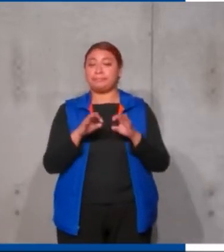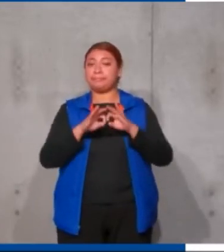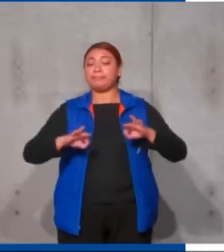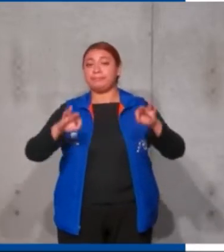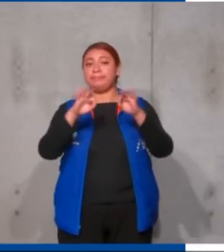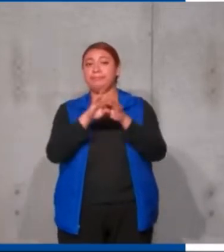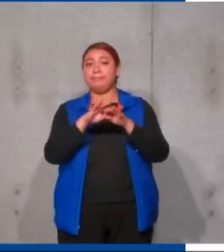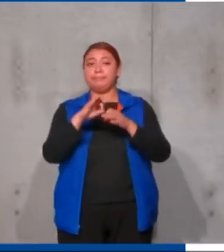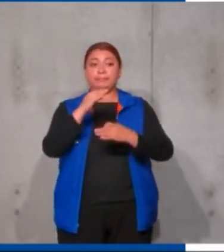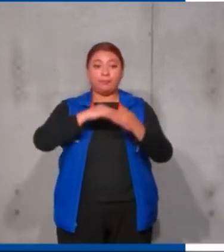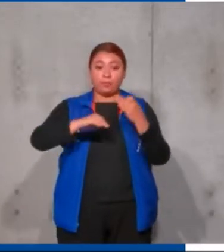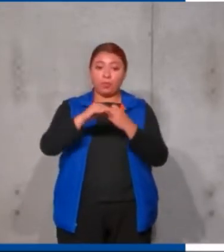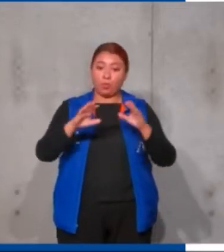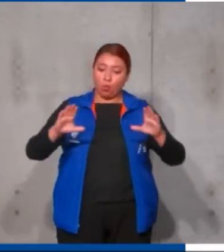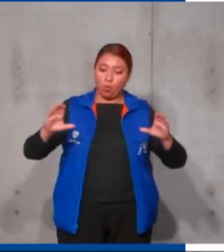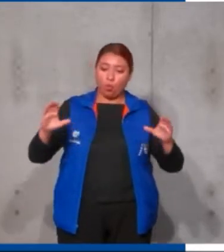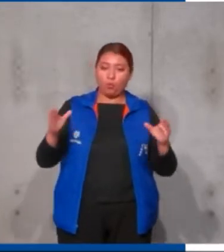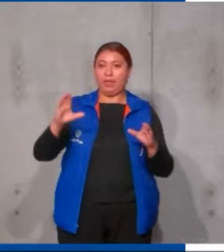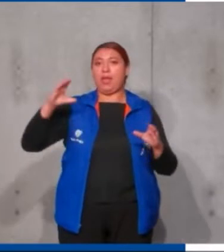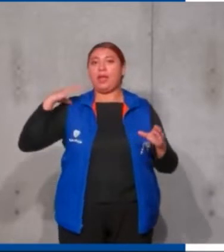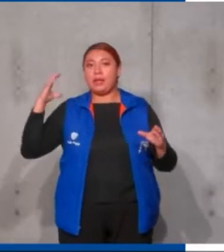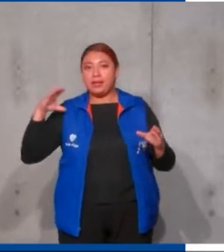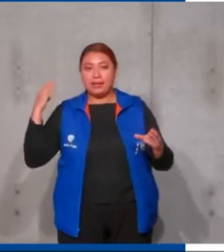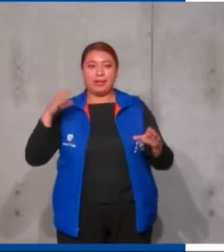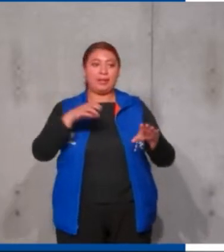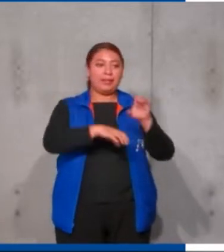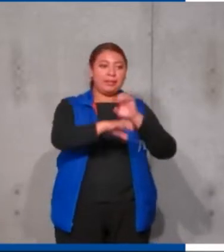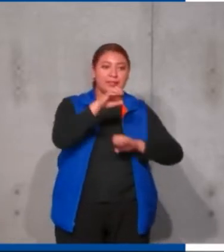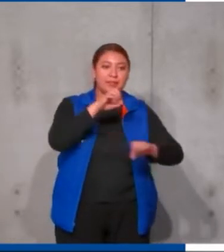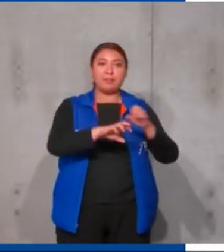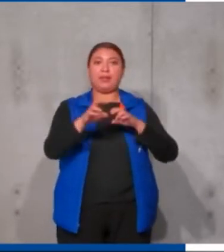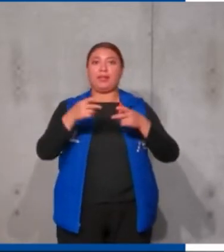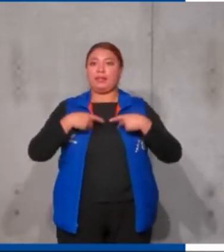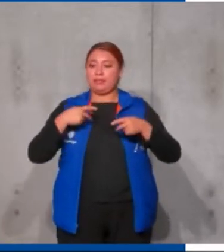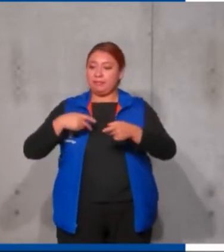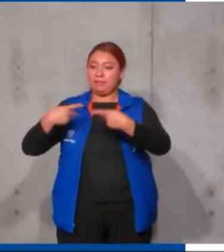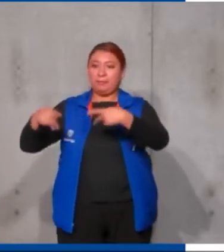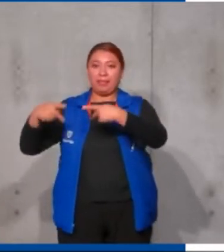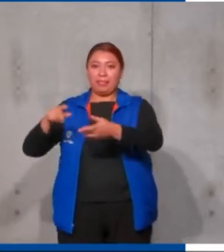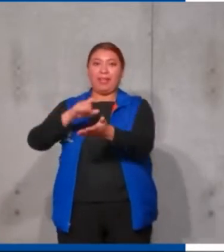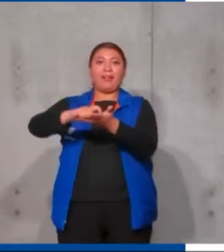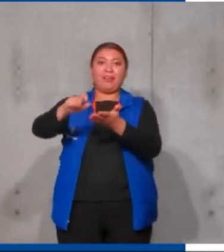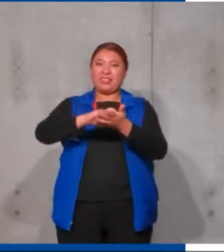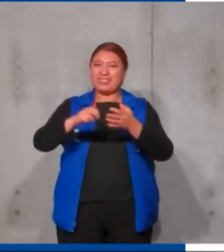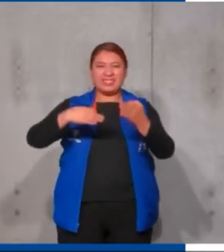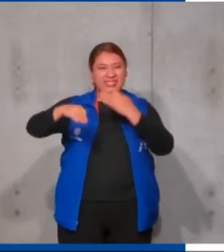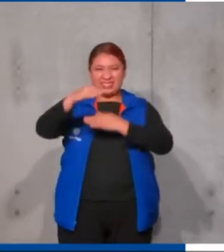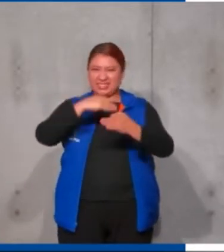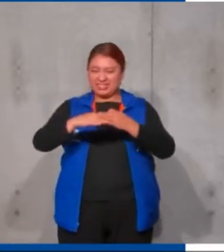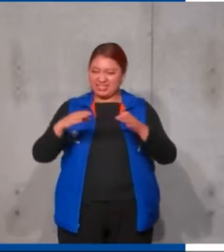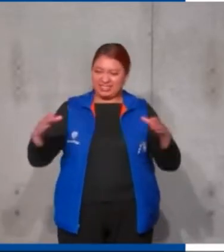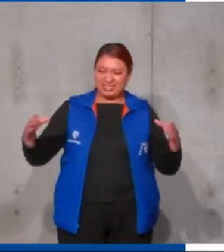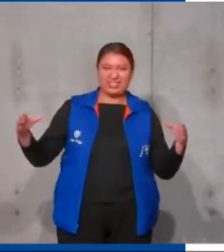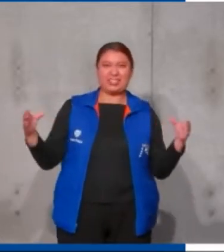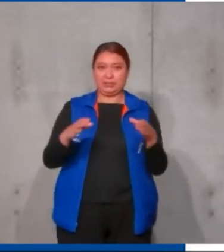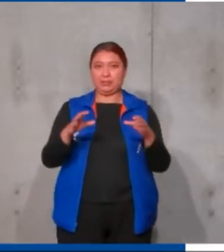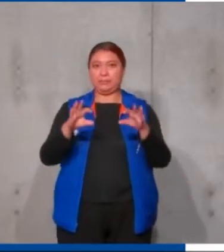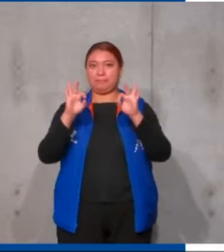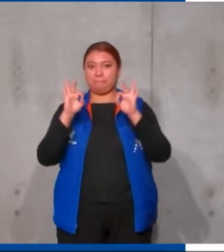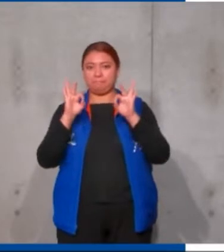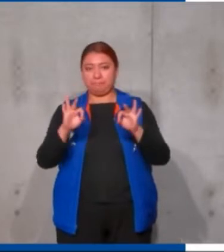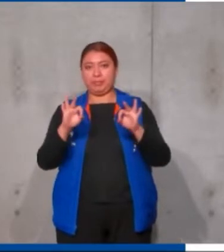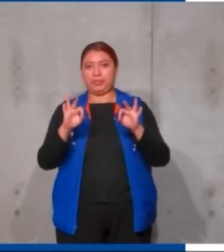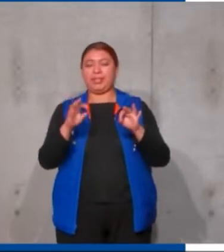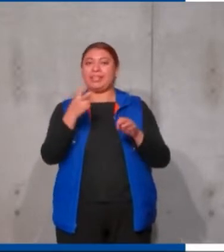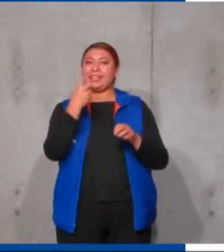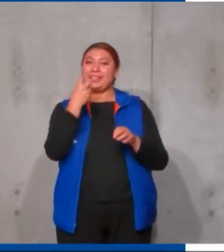considerado y que sea importante para la comunidad o para los clientes o para los proveedores. Entonces, incorporamos esos temas.